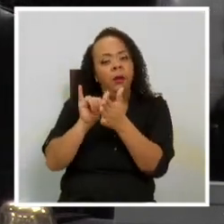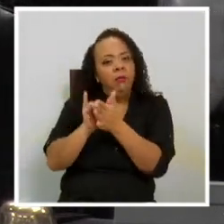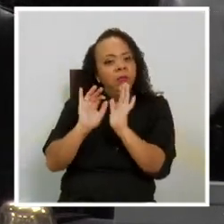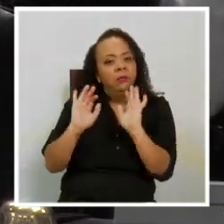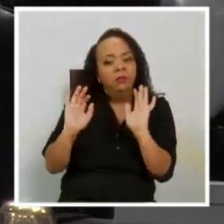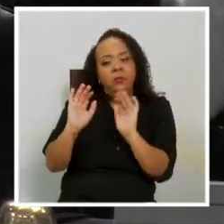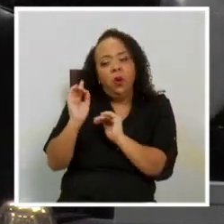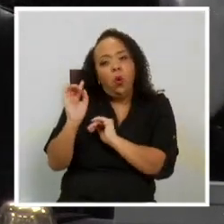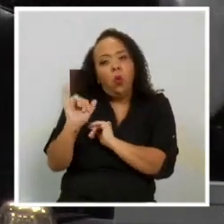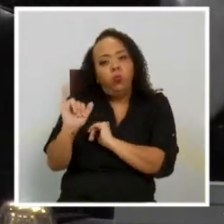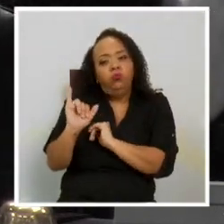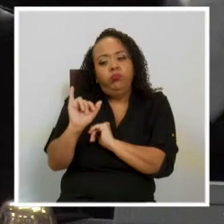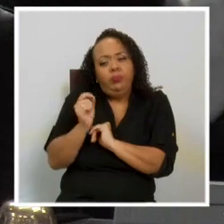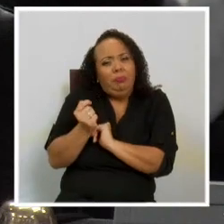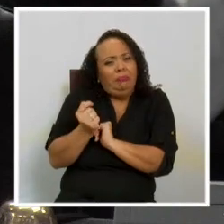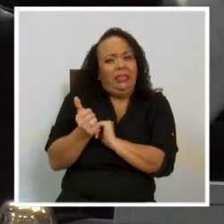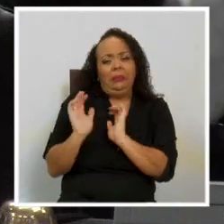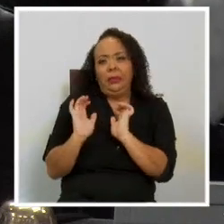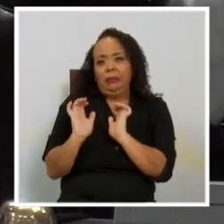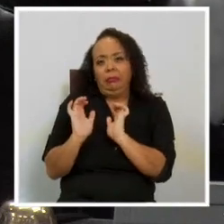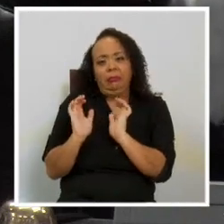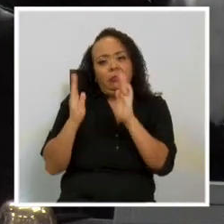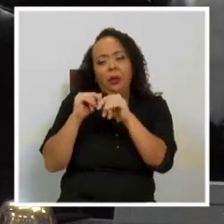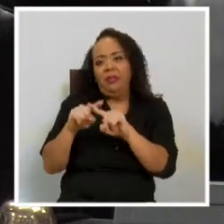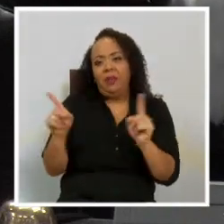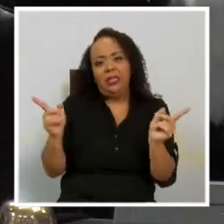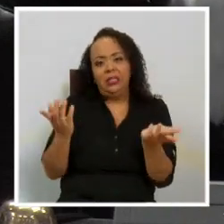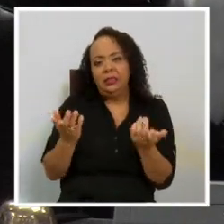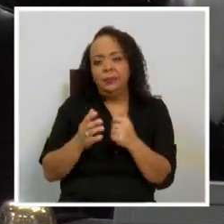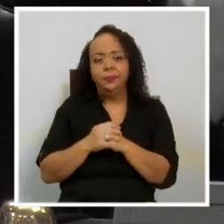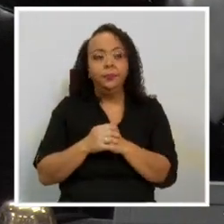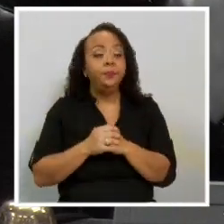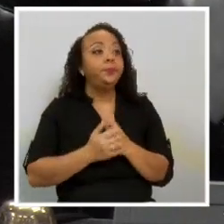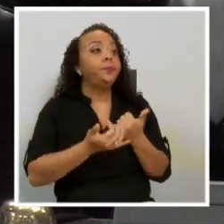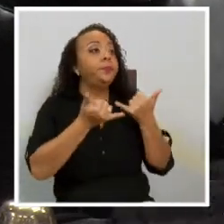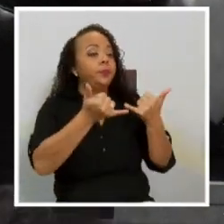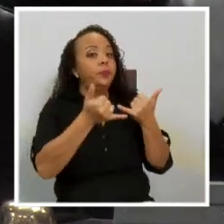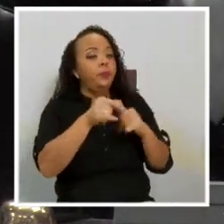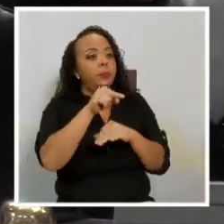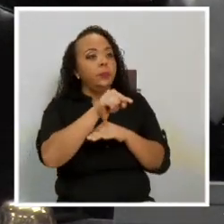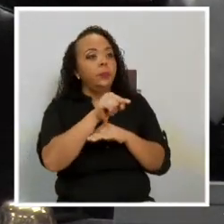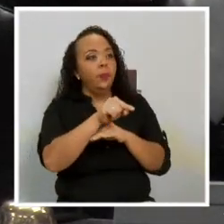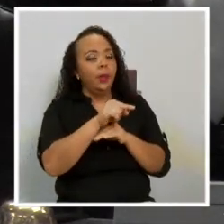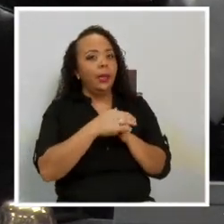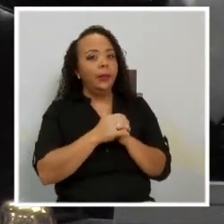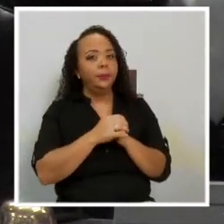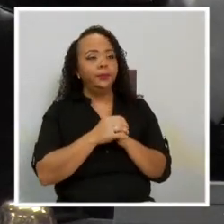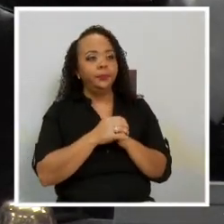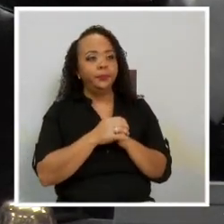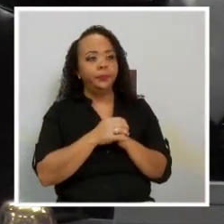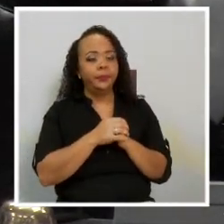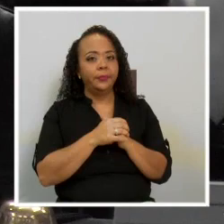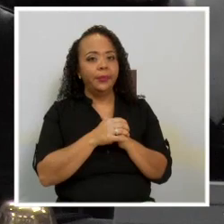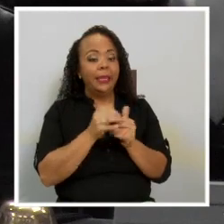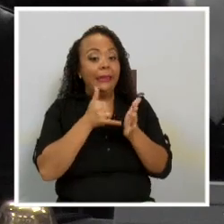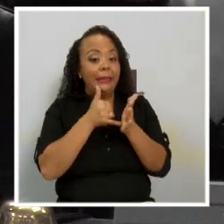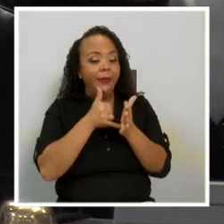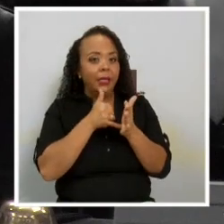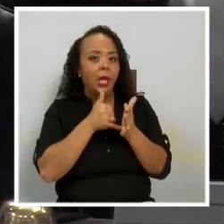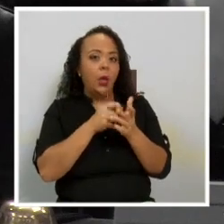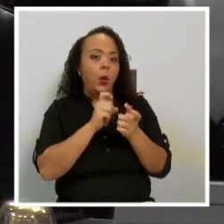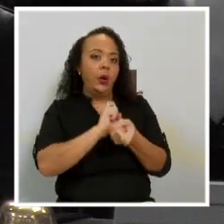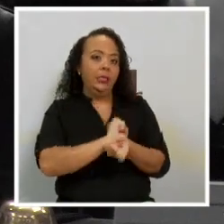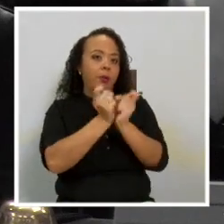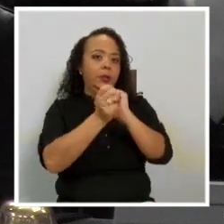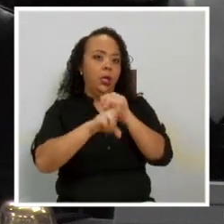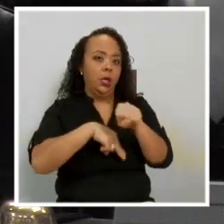prácticamente, son mínimas, no hay diferencias prácticamente. Ahora, aquí queda muy debilitado la fracción de restauración que